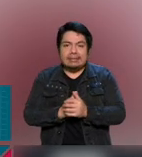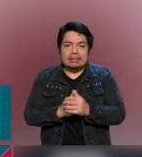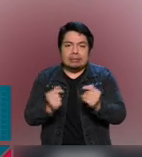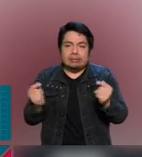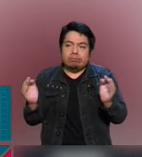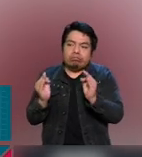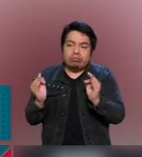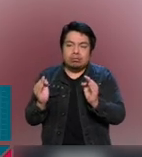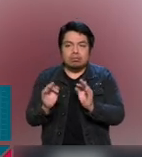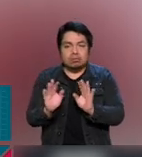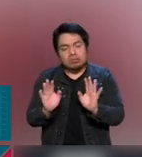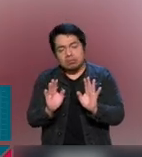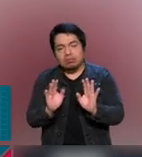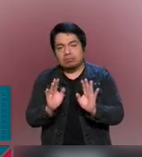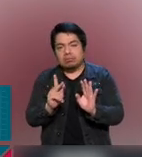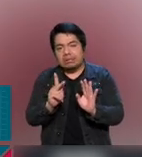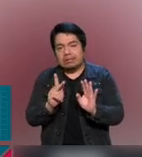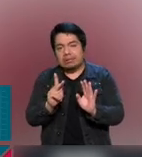frontal, pero sí